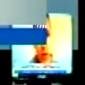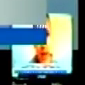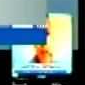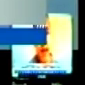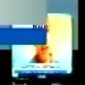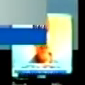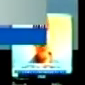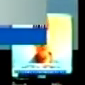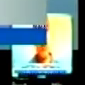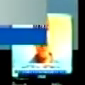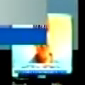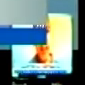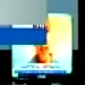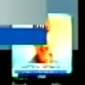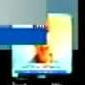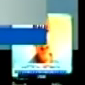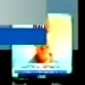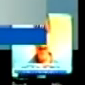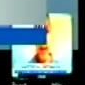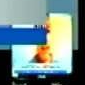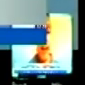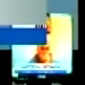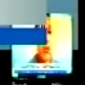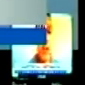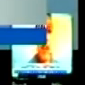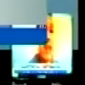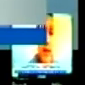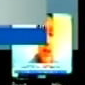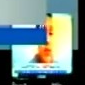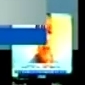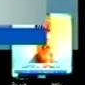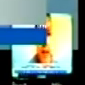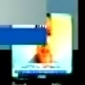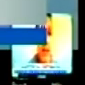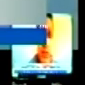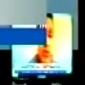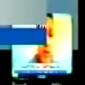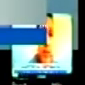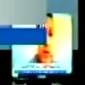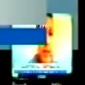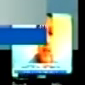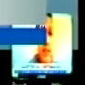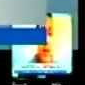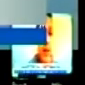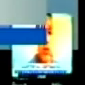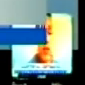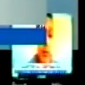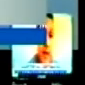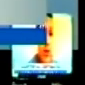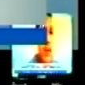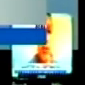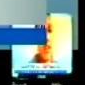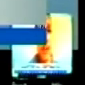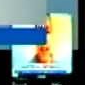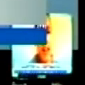en un lugar que no lo moleste nadie, que no estén libres, que no estén en el jardín, eso yo me olvidé de decir en las mascotas, en los